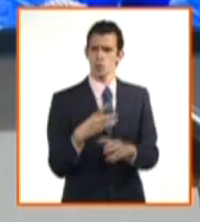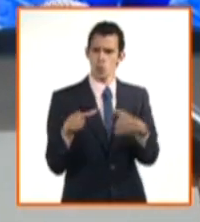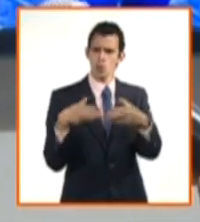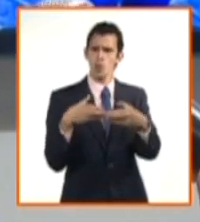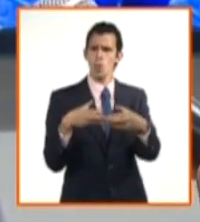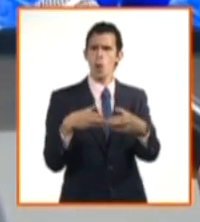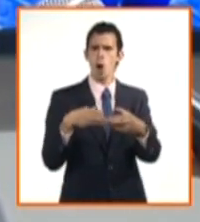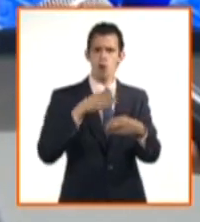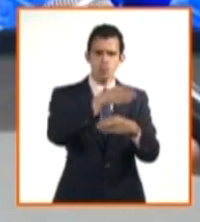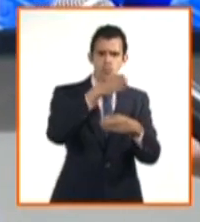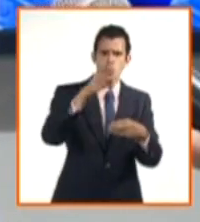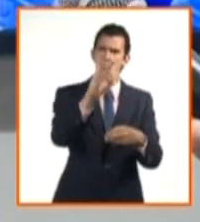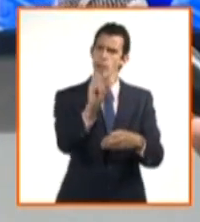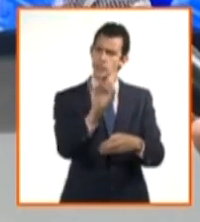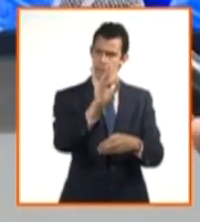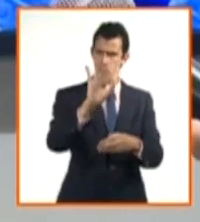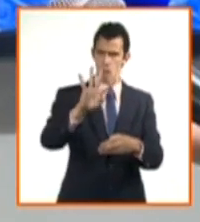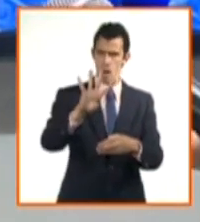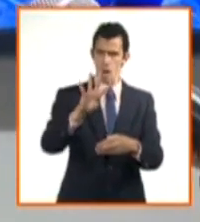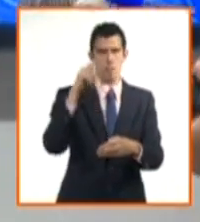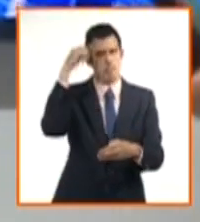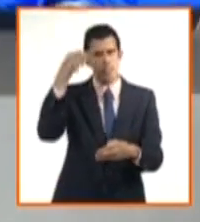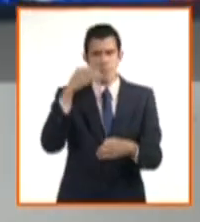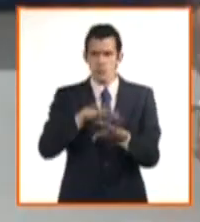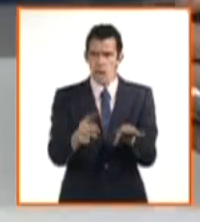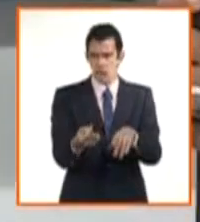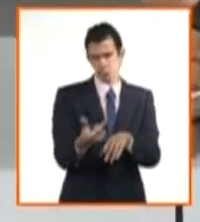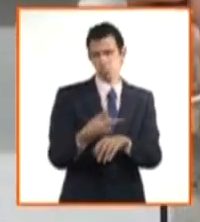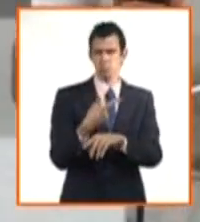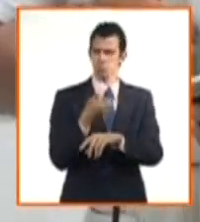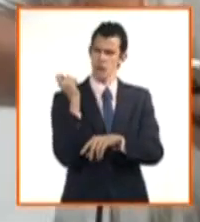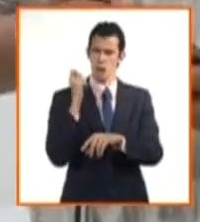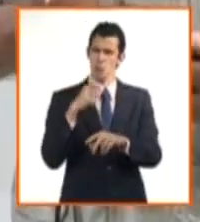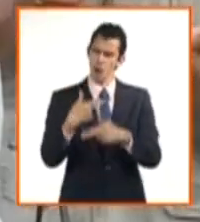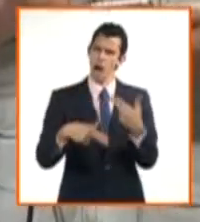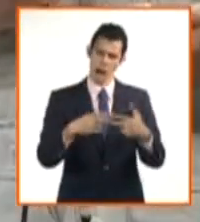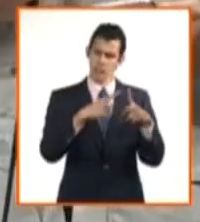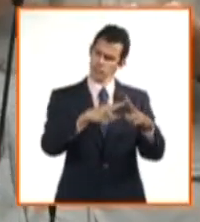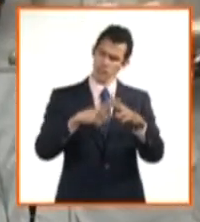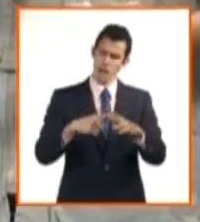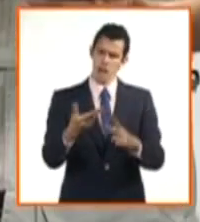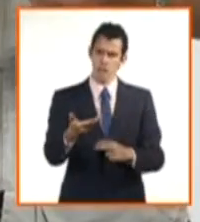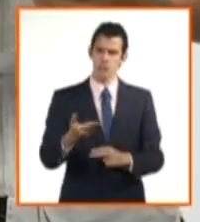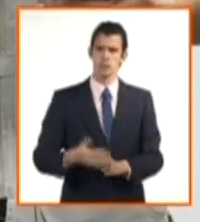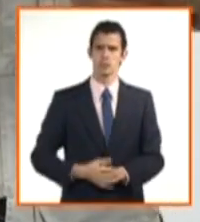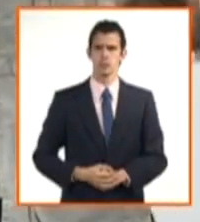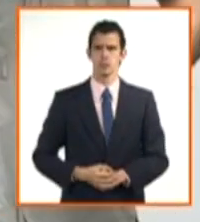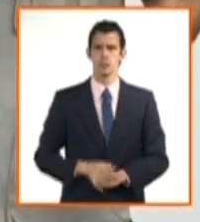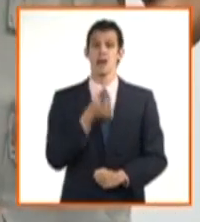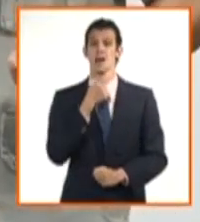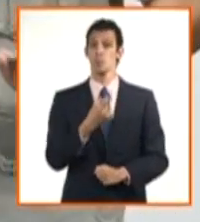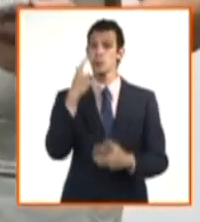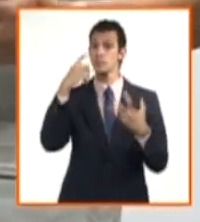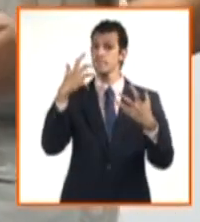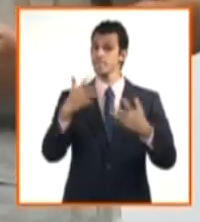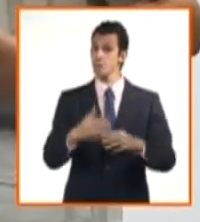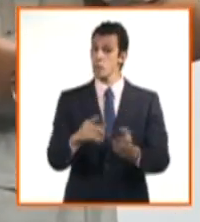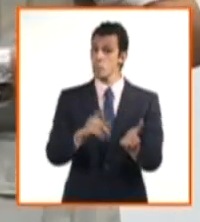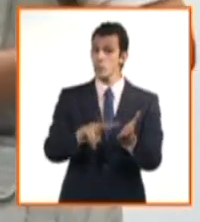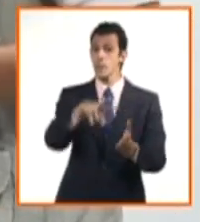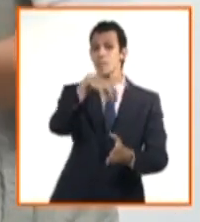reponer en el menor tiempo posible las afectaciones causadas hay que destacar el esfuerzo que realiza en provincias como pinar del río y la